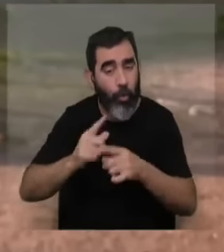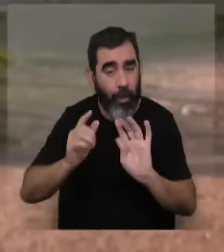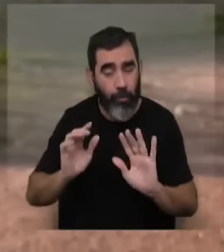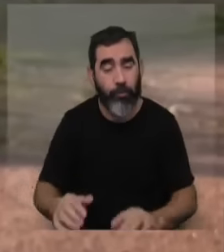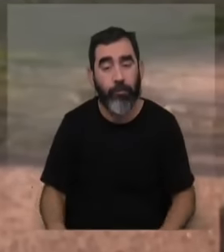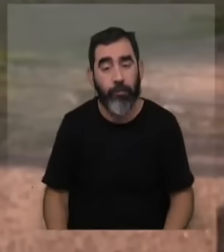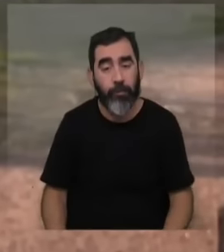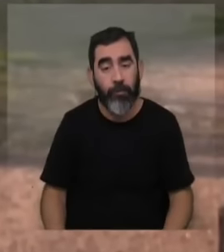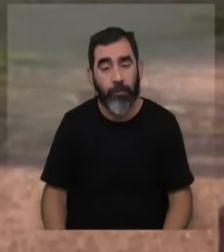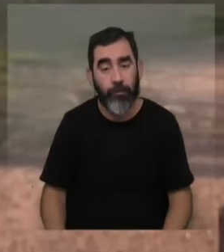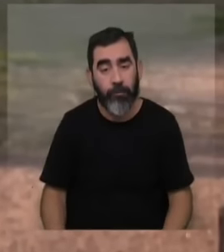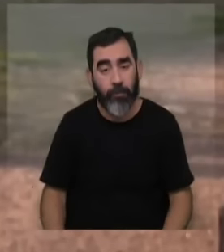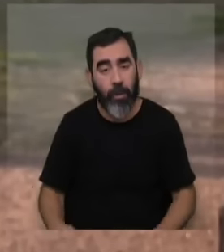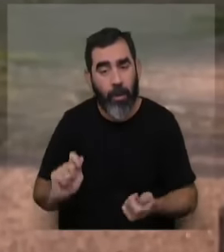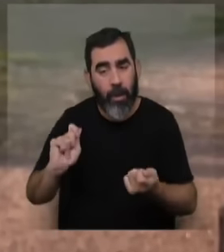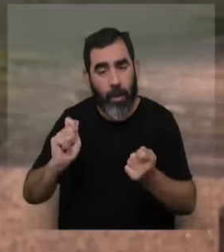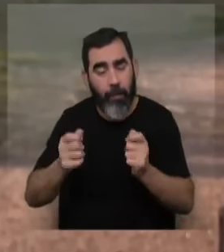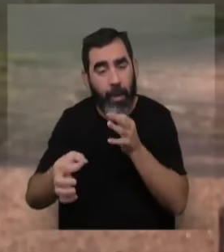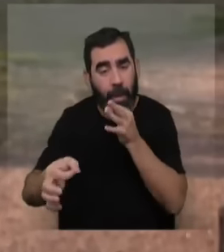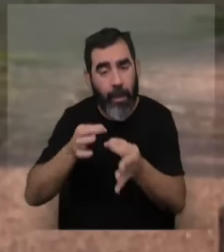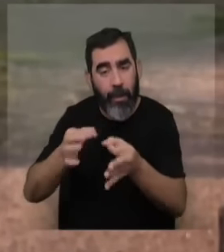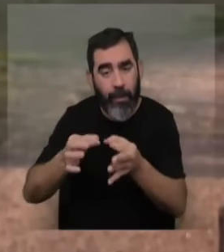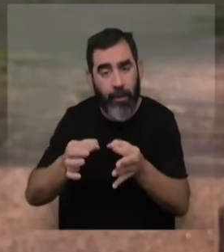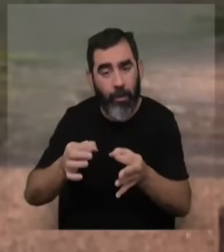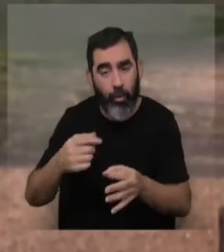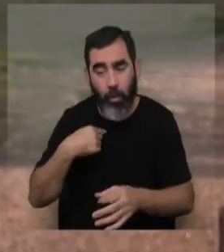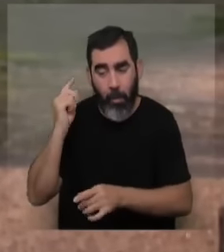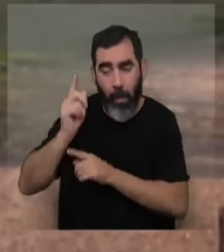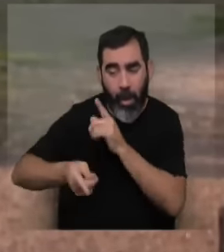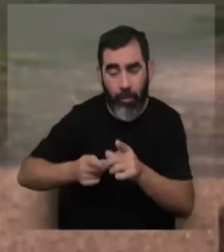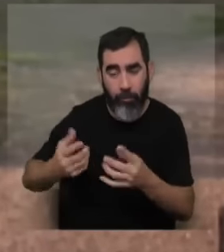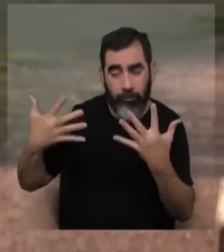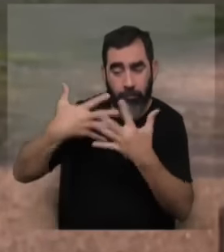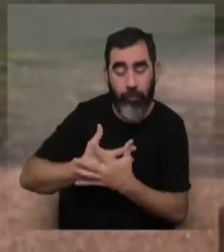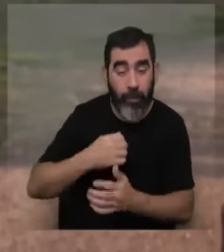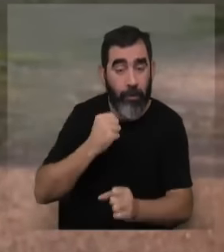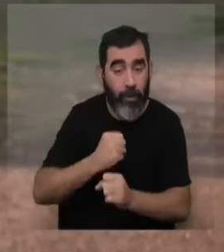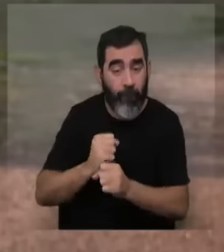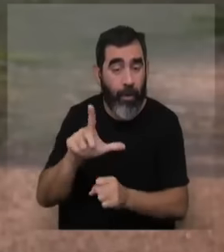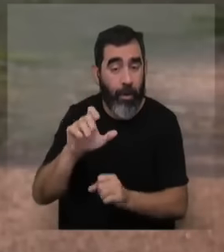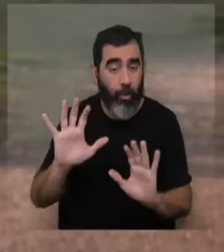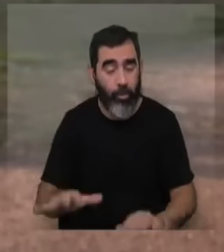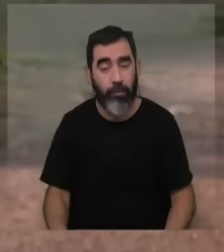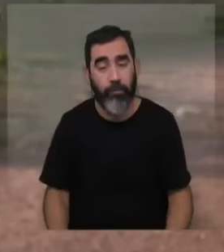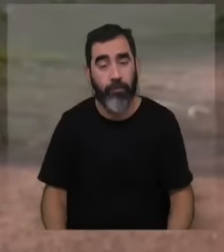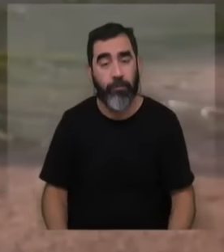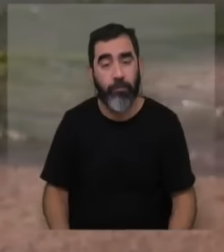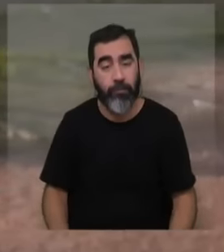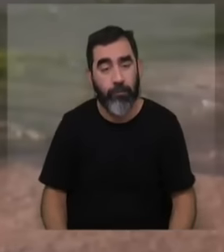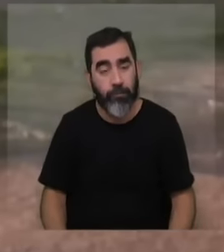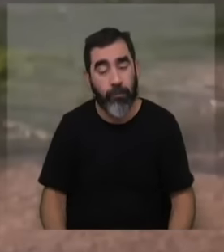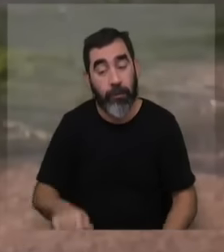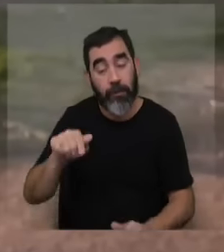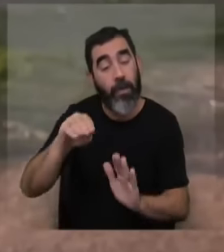este y haciendo cambios en los criterios del mismo unilateralmente que perjudican a la clase trabajadora eh puntualmente